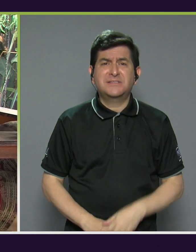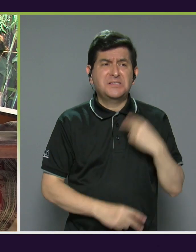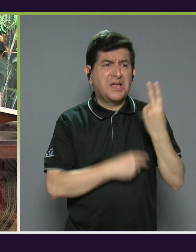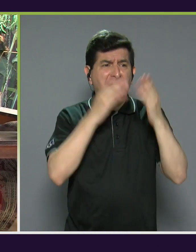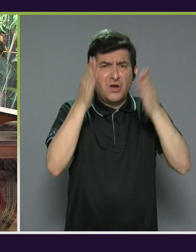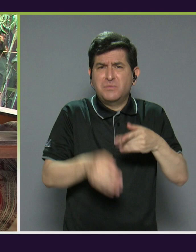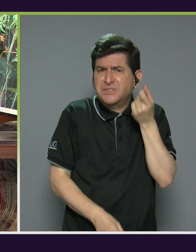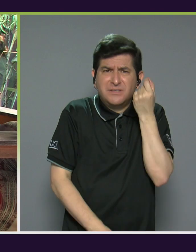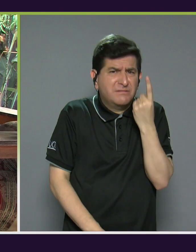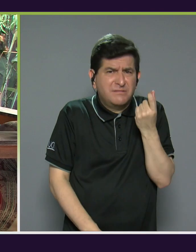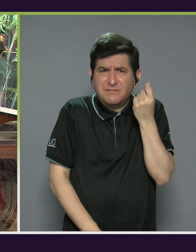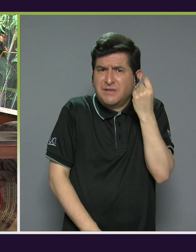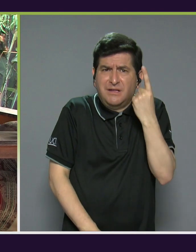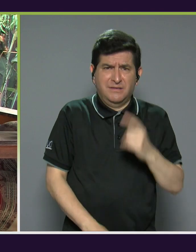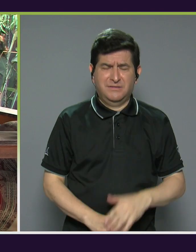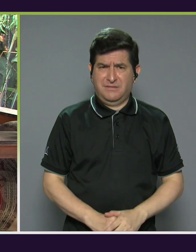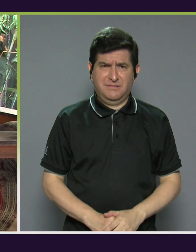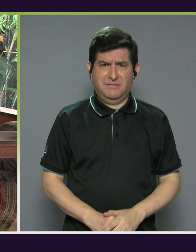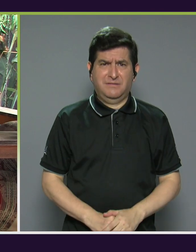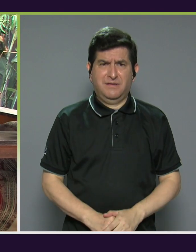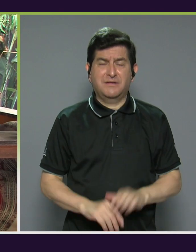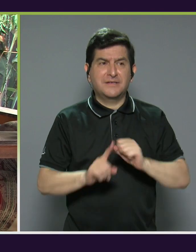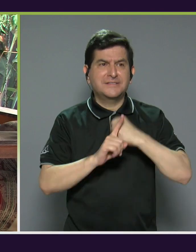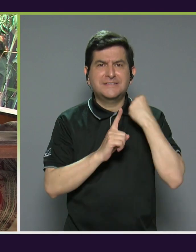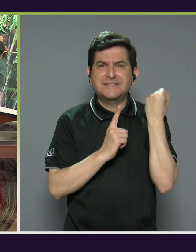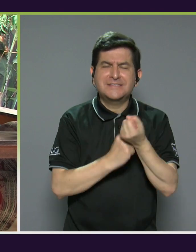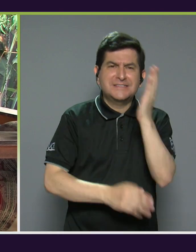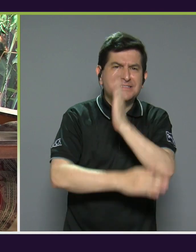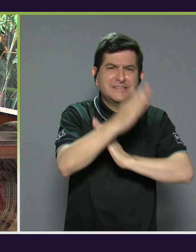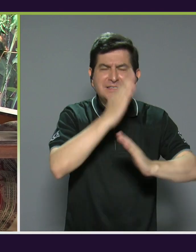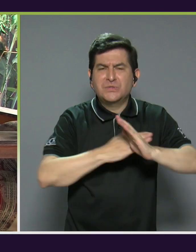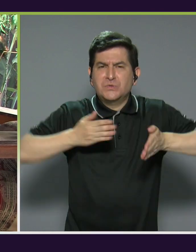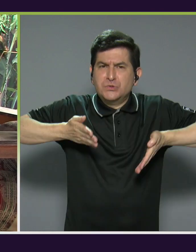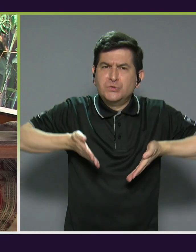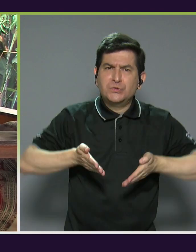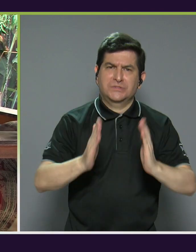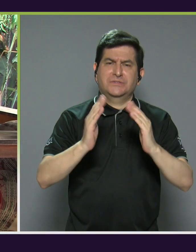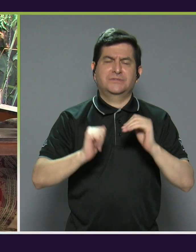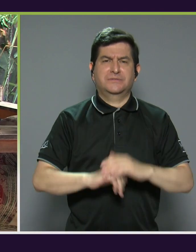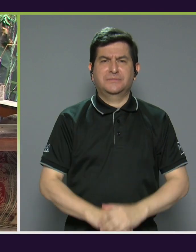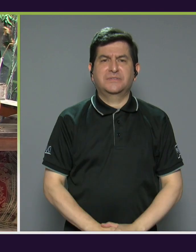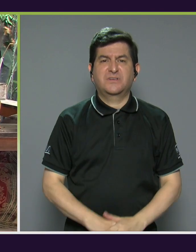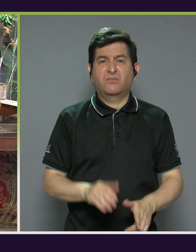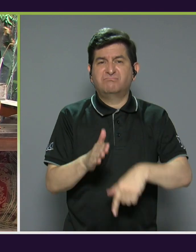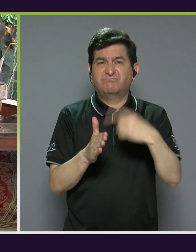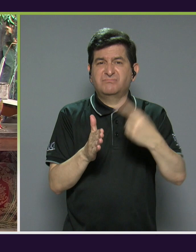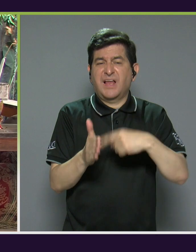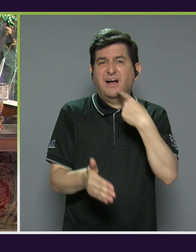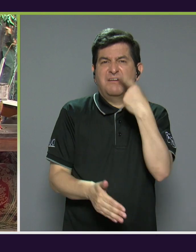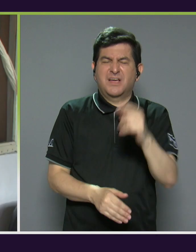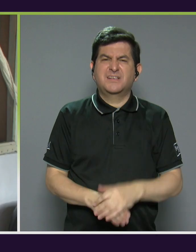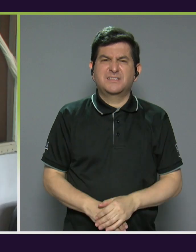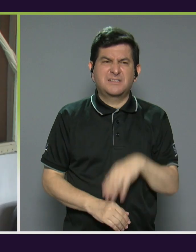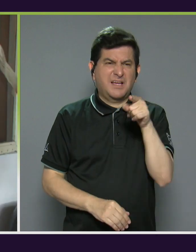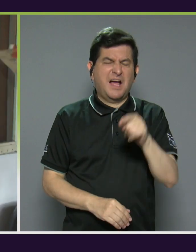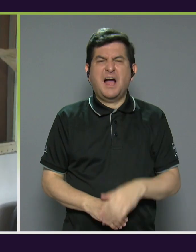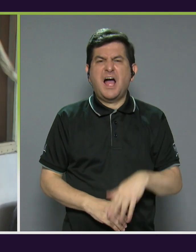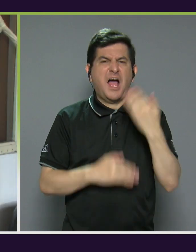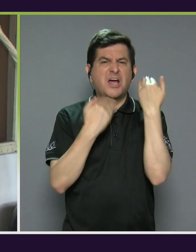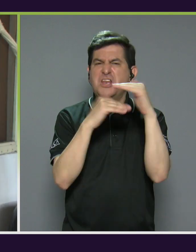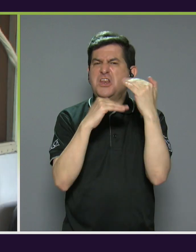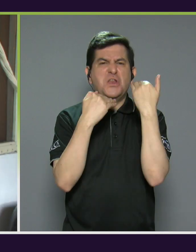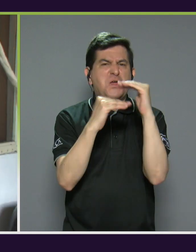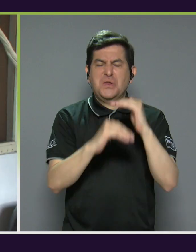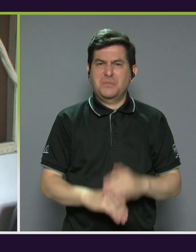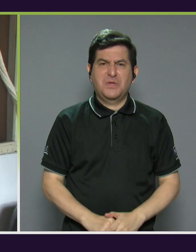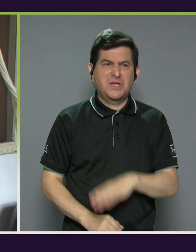diariamente que los vecinos no comprenden la discapacidad de su hijo, entonces muchas veces dicen que es que no les